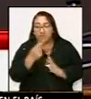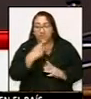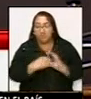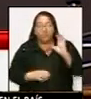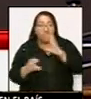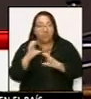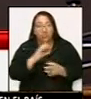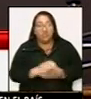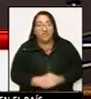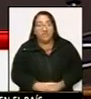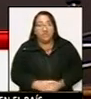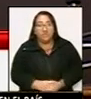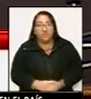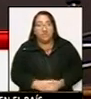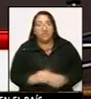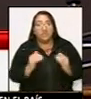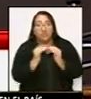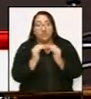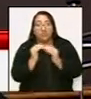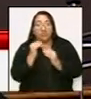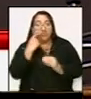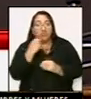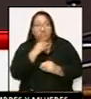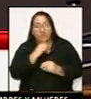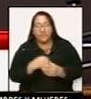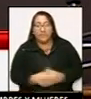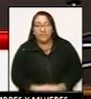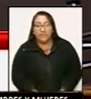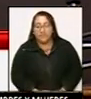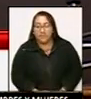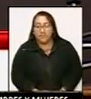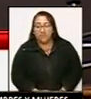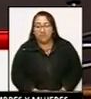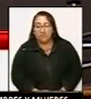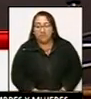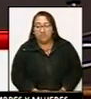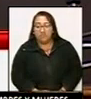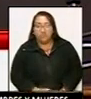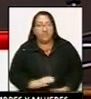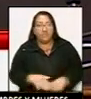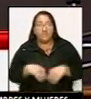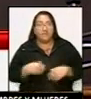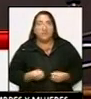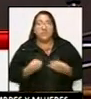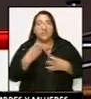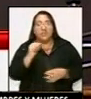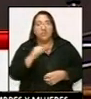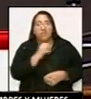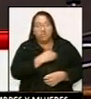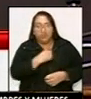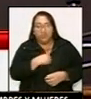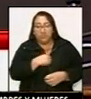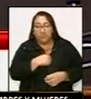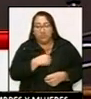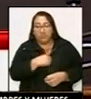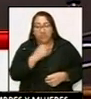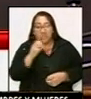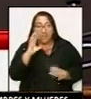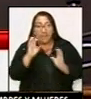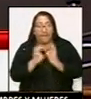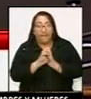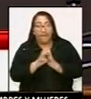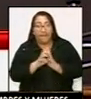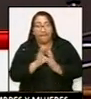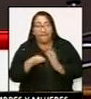buscar la paridad. Todos felices estaríamos si el Ejecutivo fuera el ejemplo